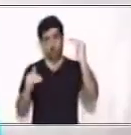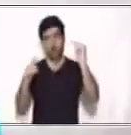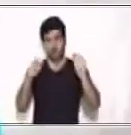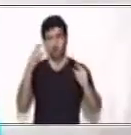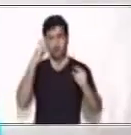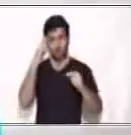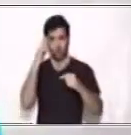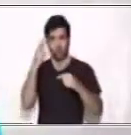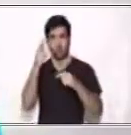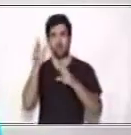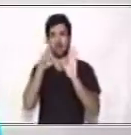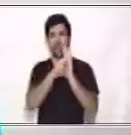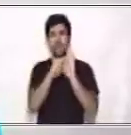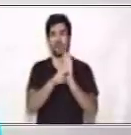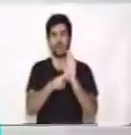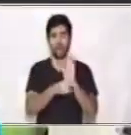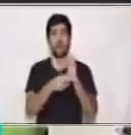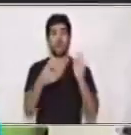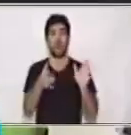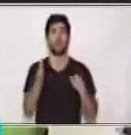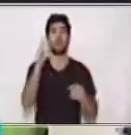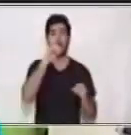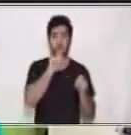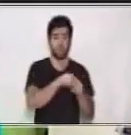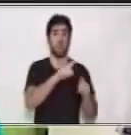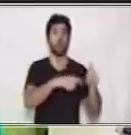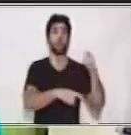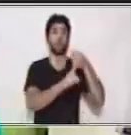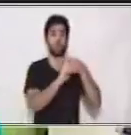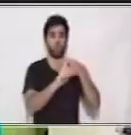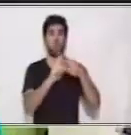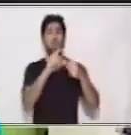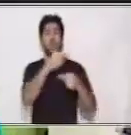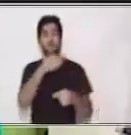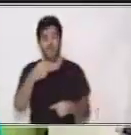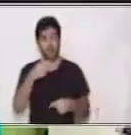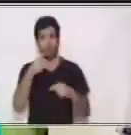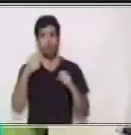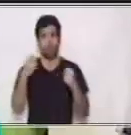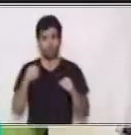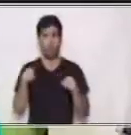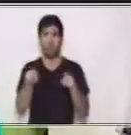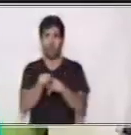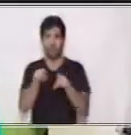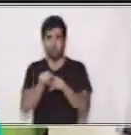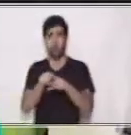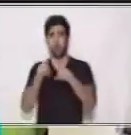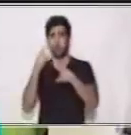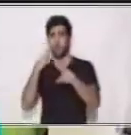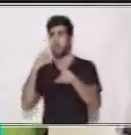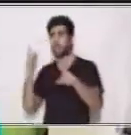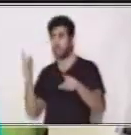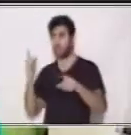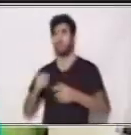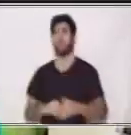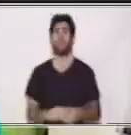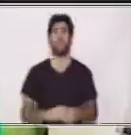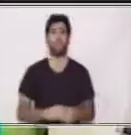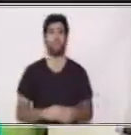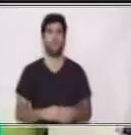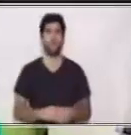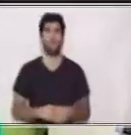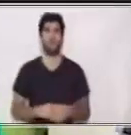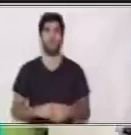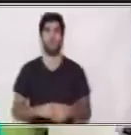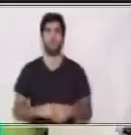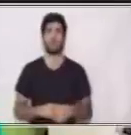las operaciones de suma y resta que puedan aparecer. Entonces, si nos damos cuenta, en ese primer término es